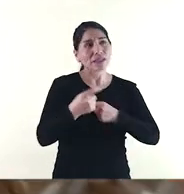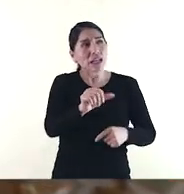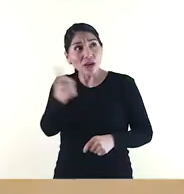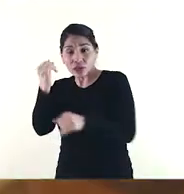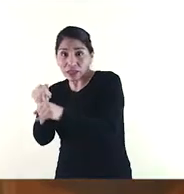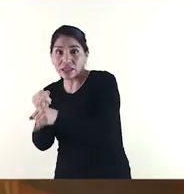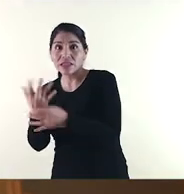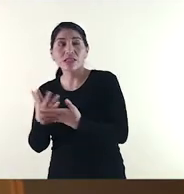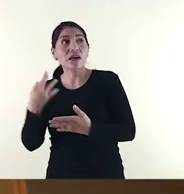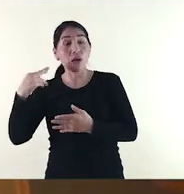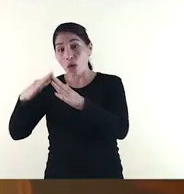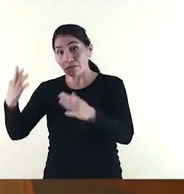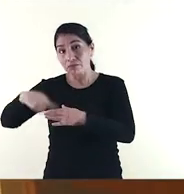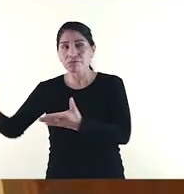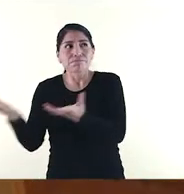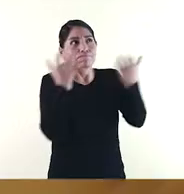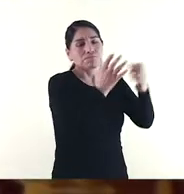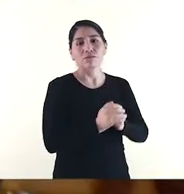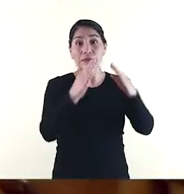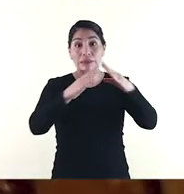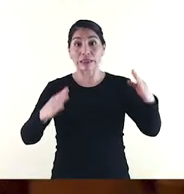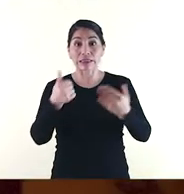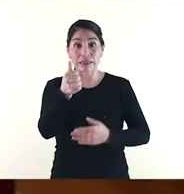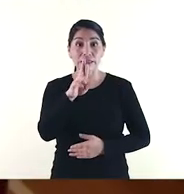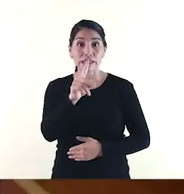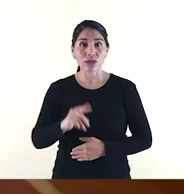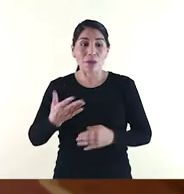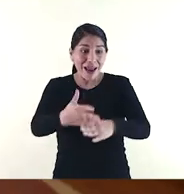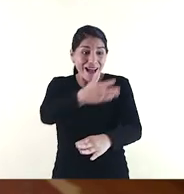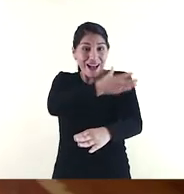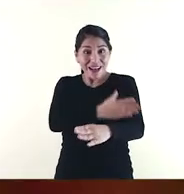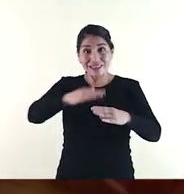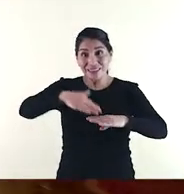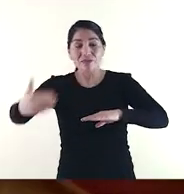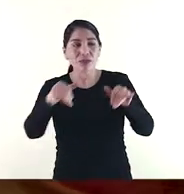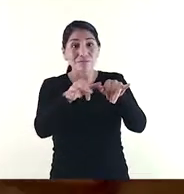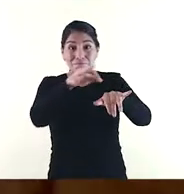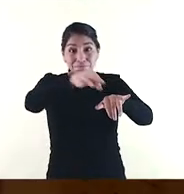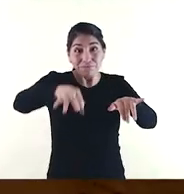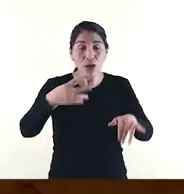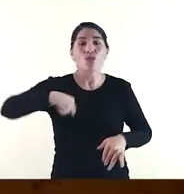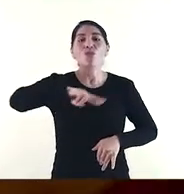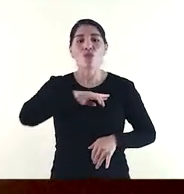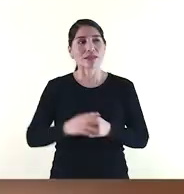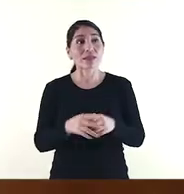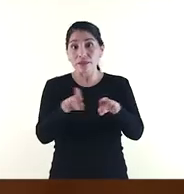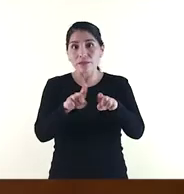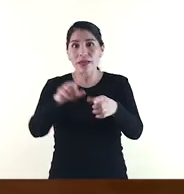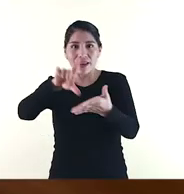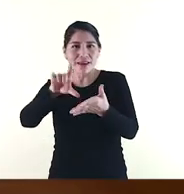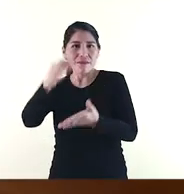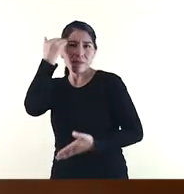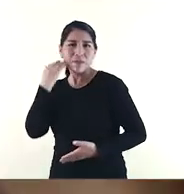arte virreinal provenientes de conventos e iglesias. El Palacio Arzobispal, un patrimonio que marca un antes y un después en